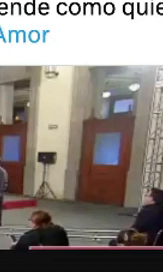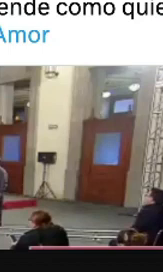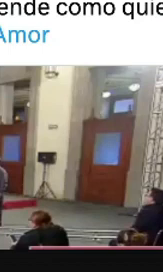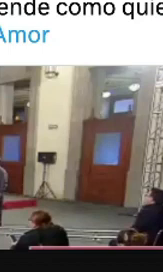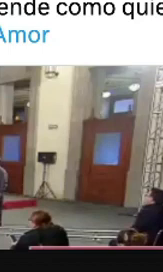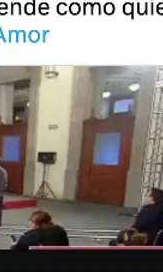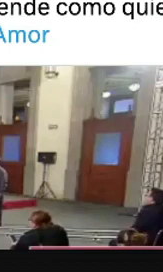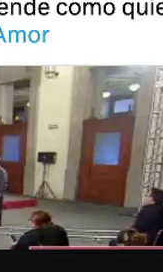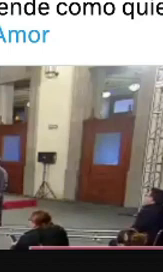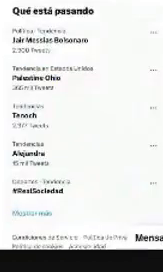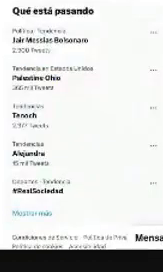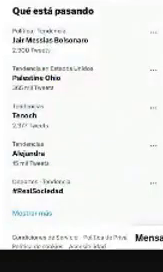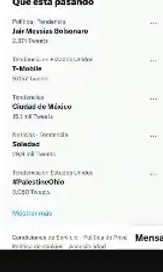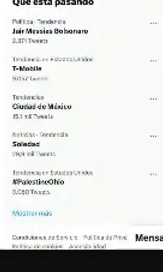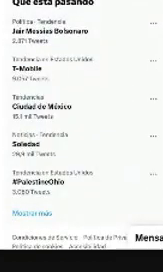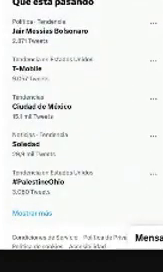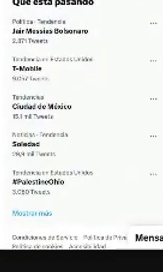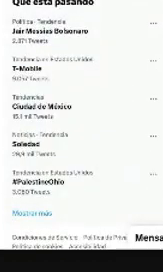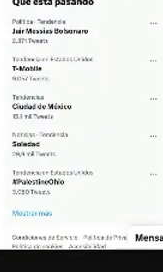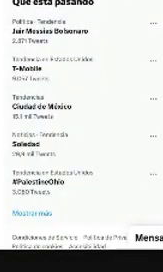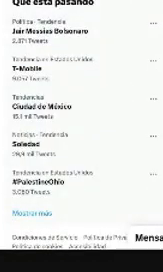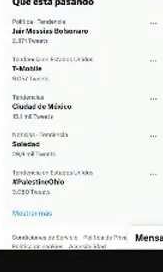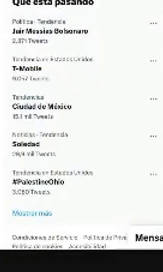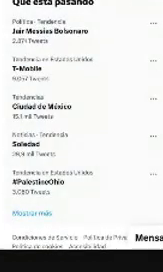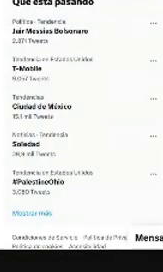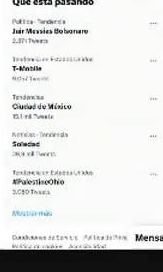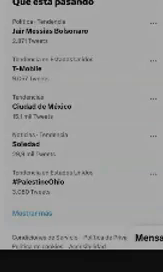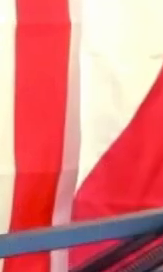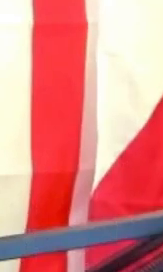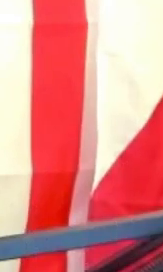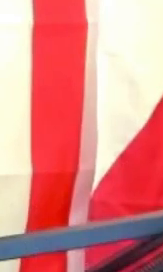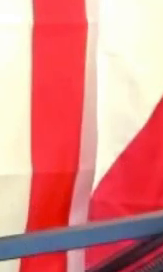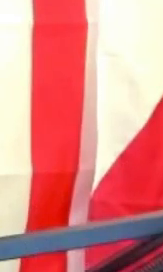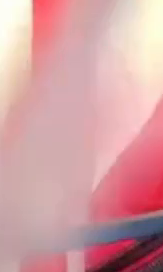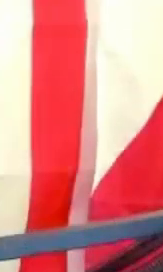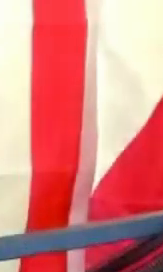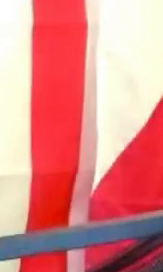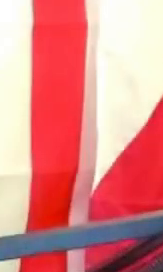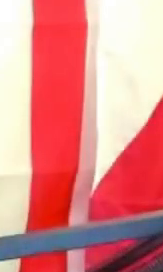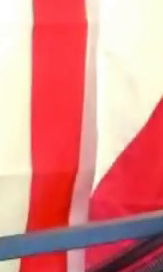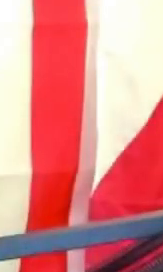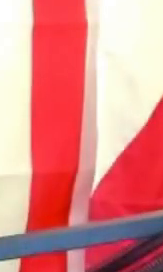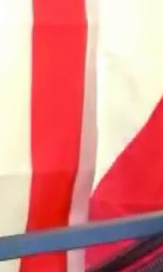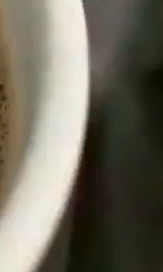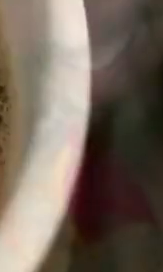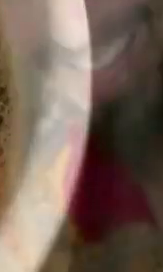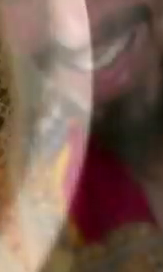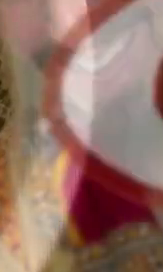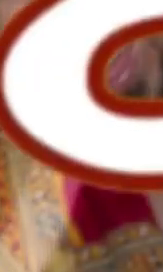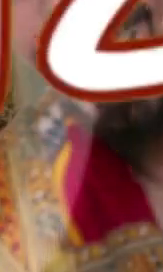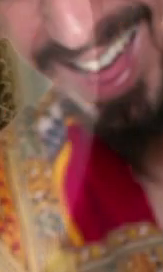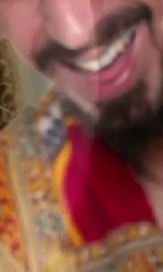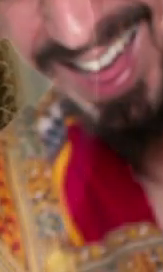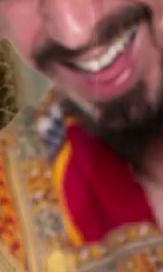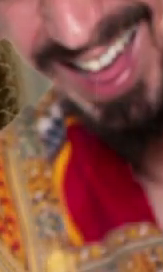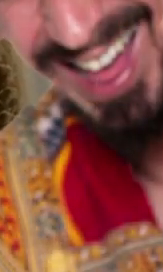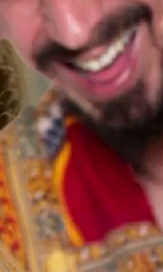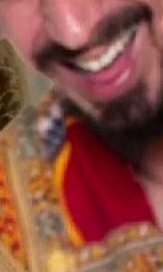Dios! Vamos, pa, seguimos. Ahí está la primera dama del pueblo guano. Ahora te voy a poner esto, espérate. Te voy a poner esto para que tú veas, espérate.